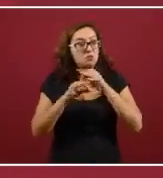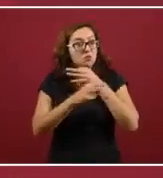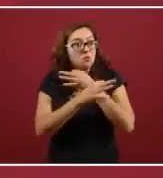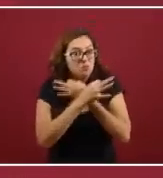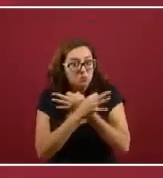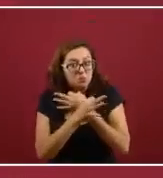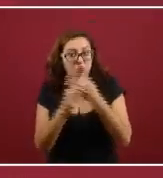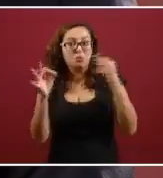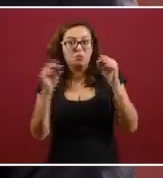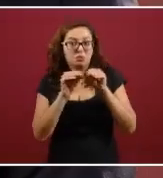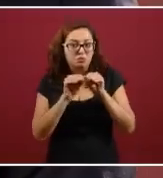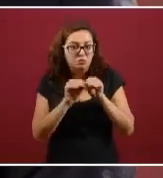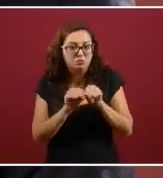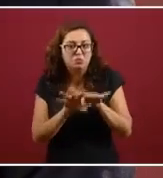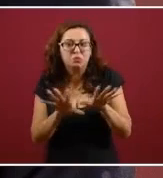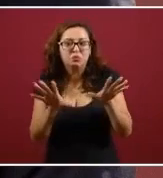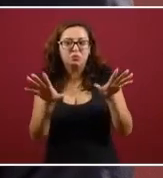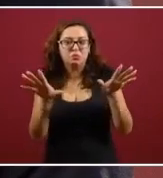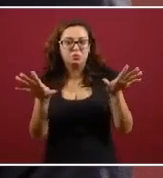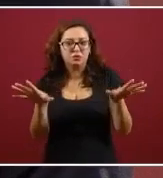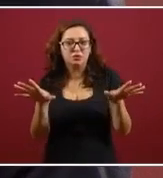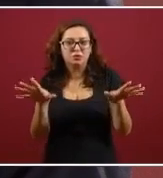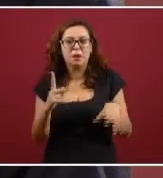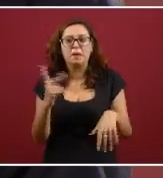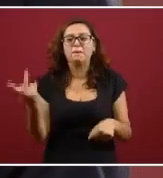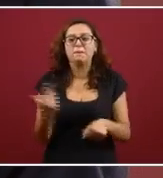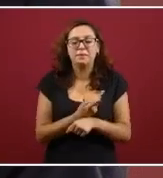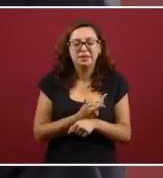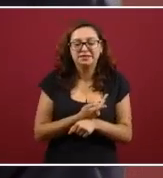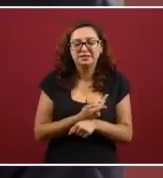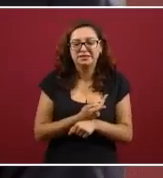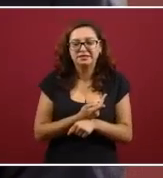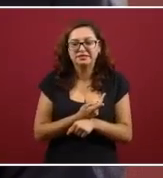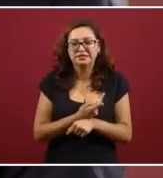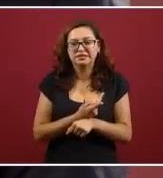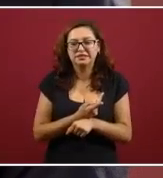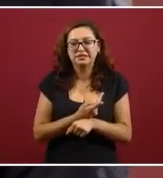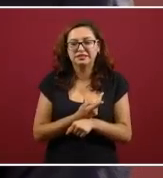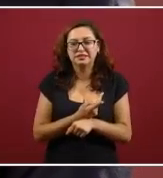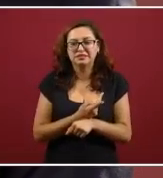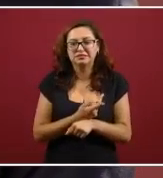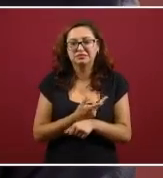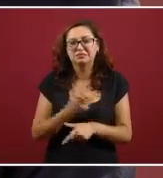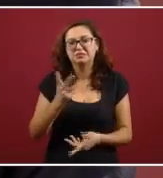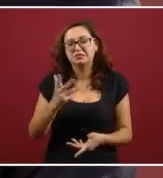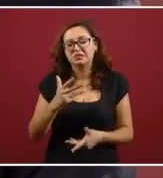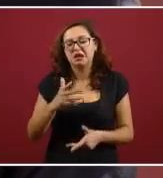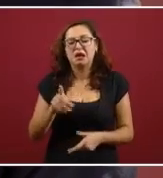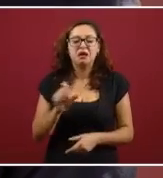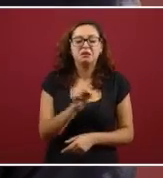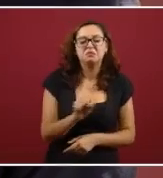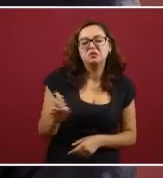da tiempo a que se estabilicen las cosas,